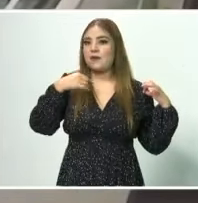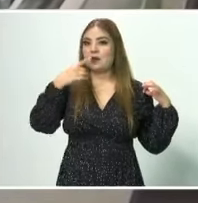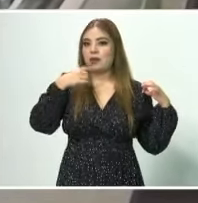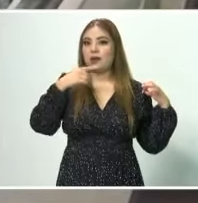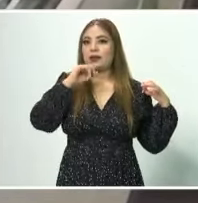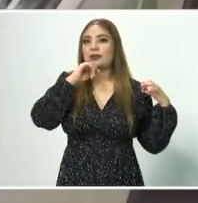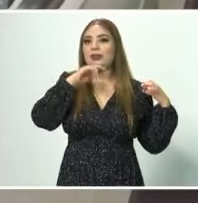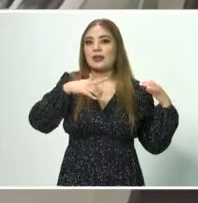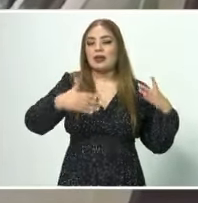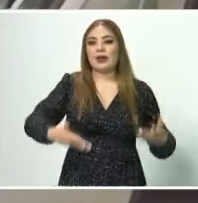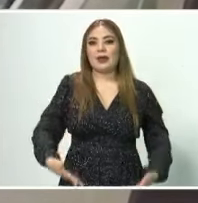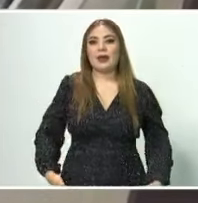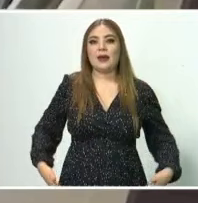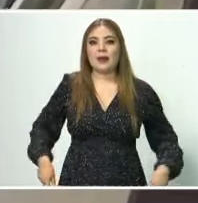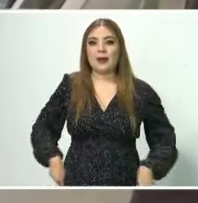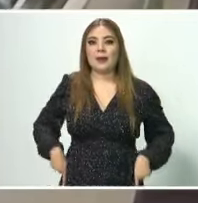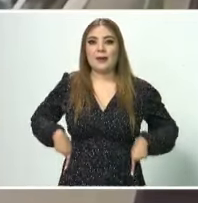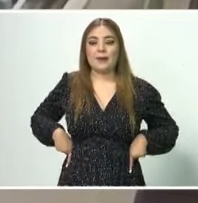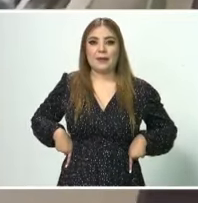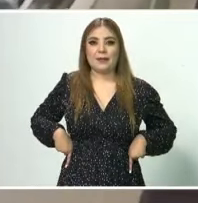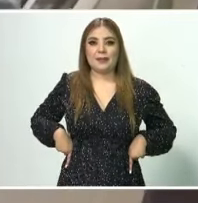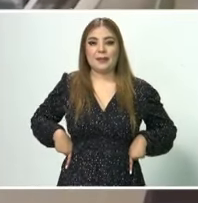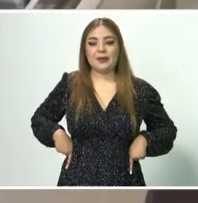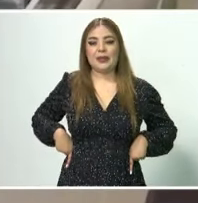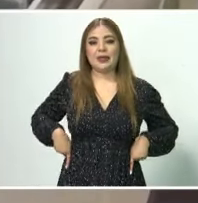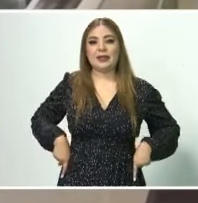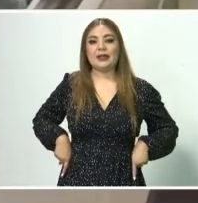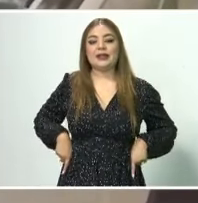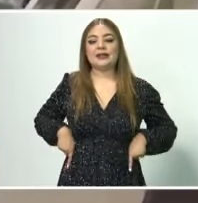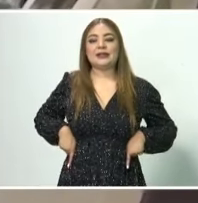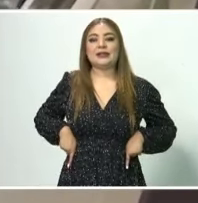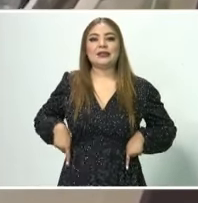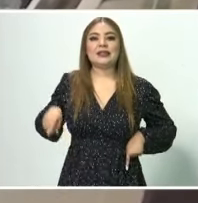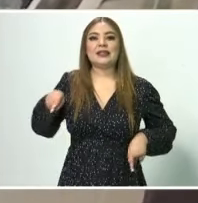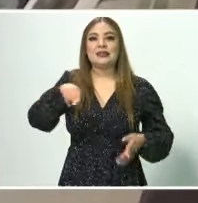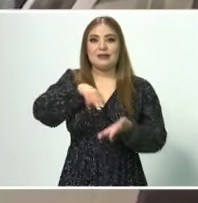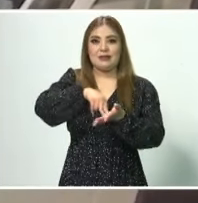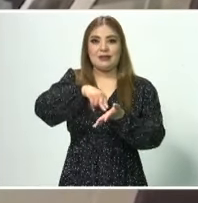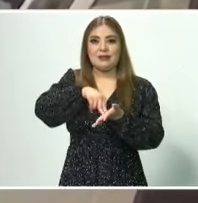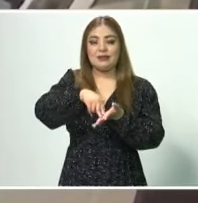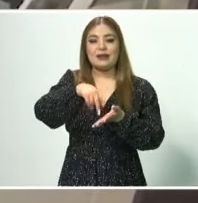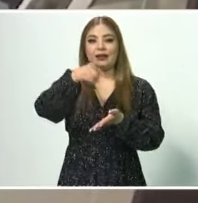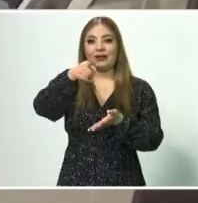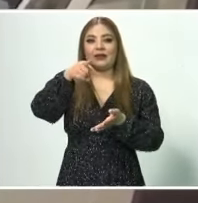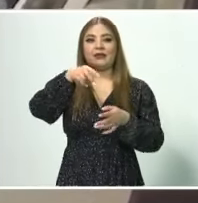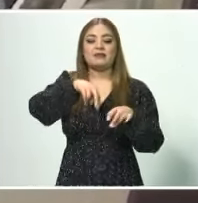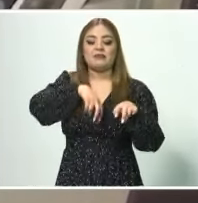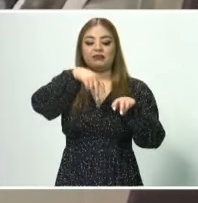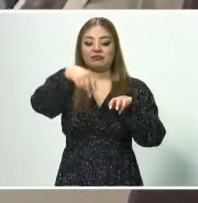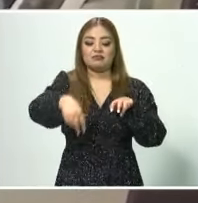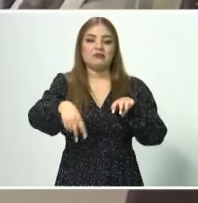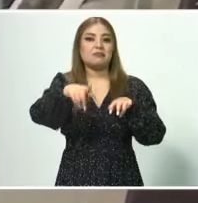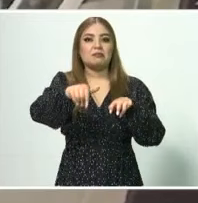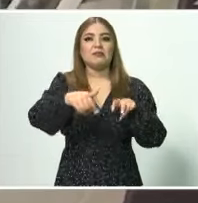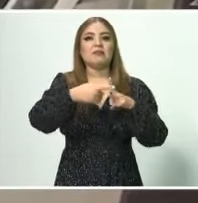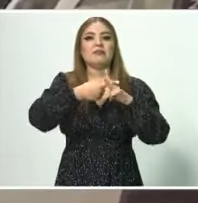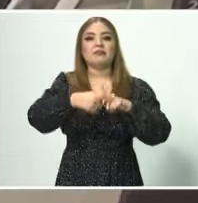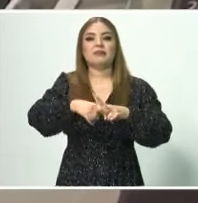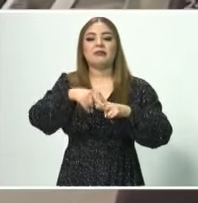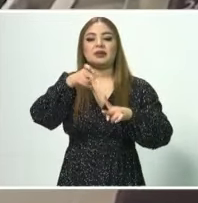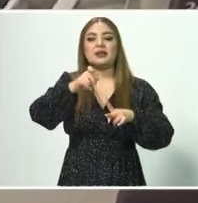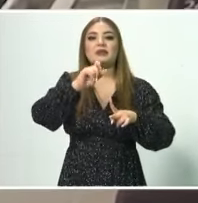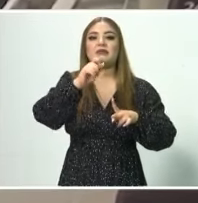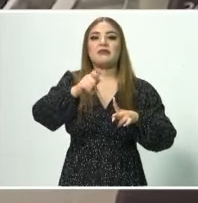también legin o este licra en color negra y Bueno pues desciende de su vehículo y pues inicia a